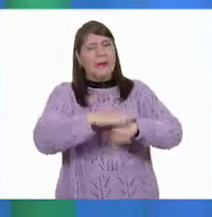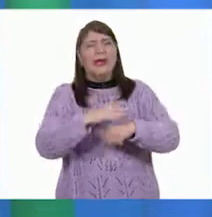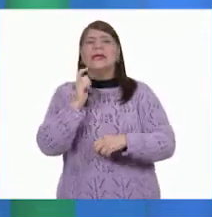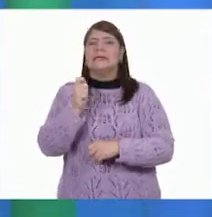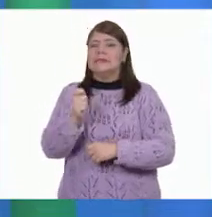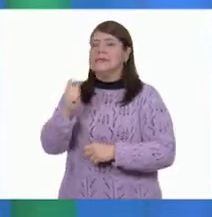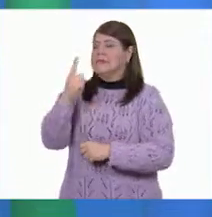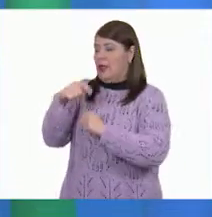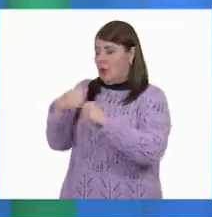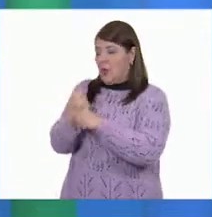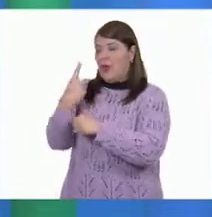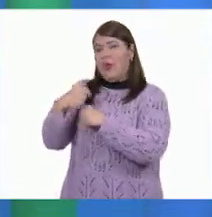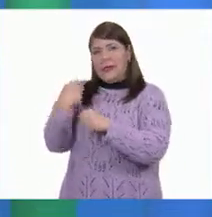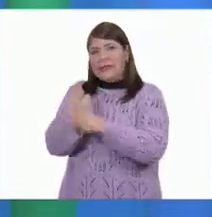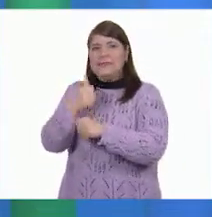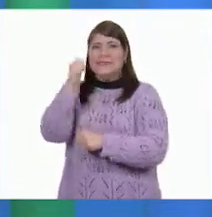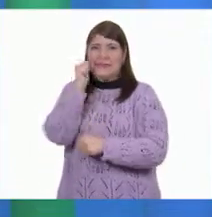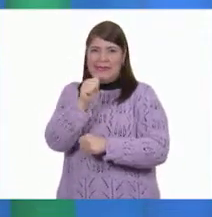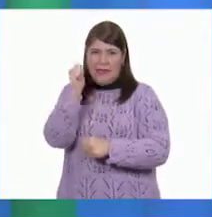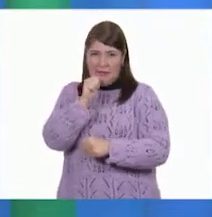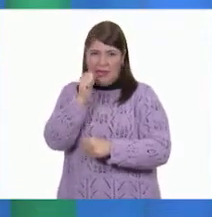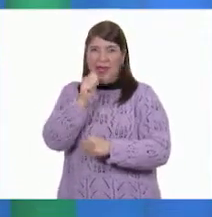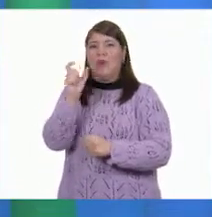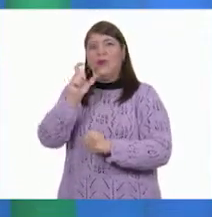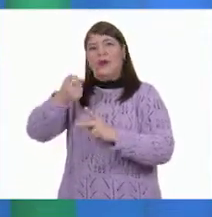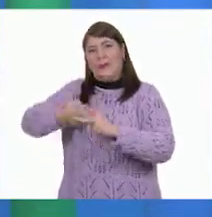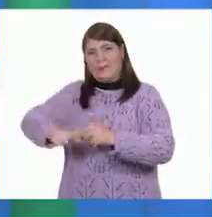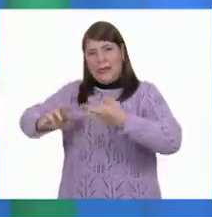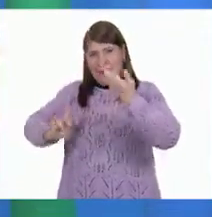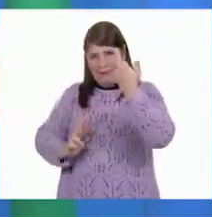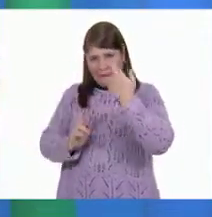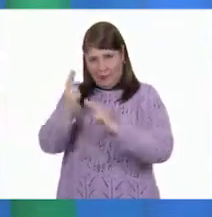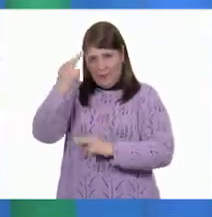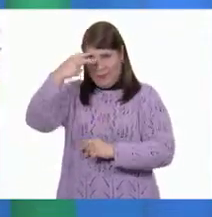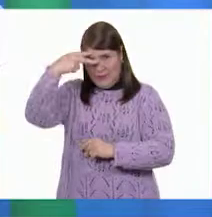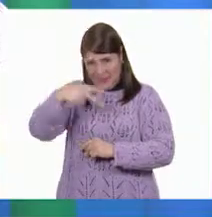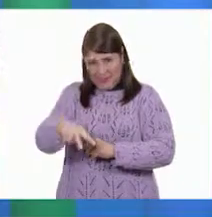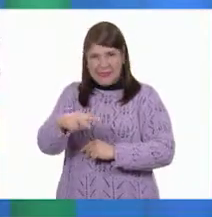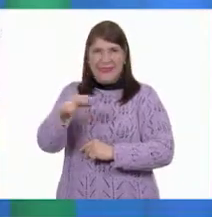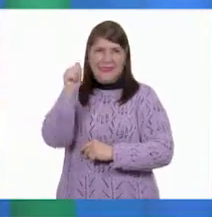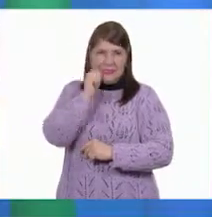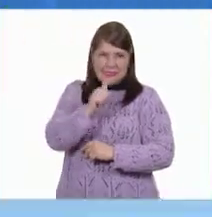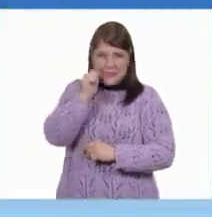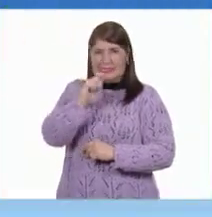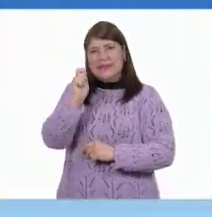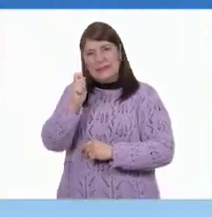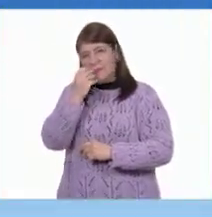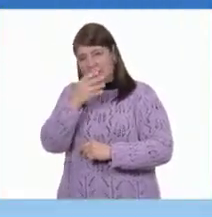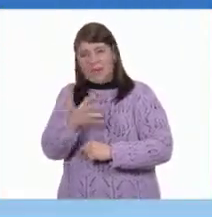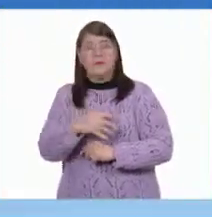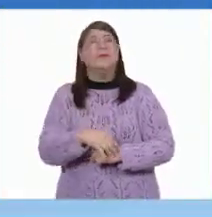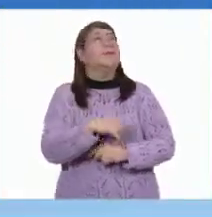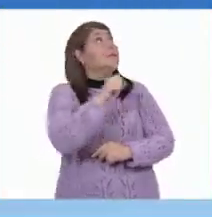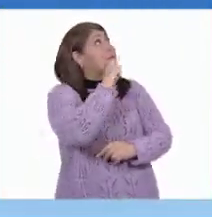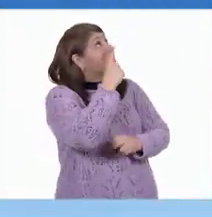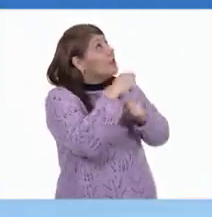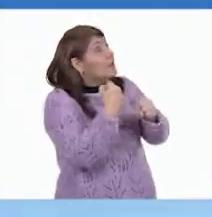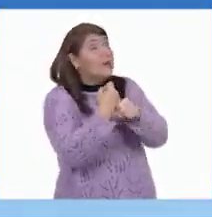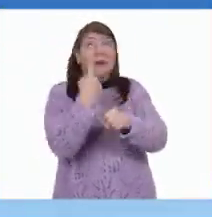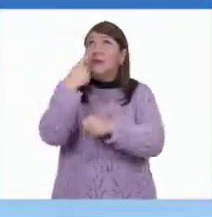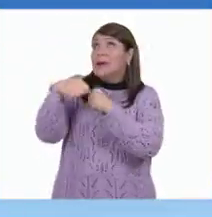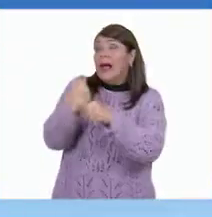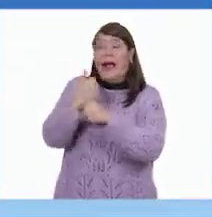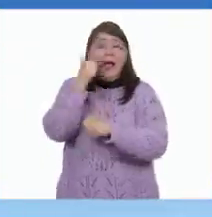año se hace una ceremonia por el inicio de la Revolución Mexicana. Desfile y toda la cosa bien padre. Y también cada año damos